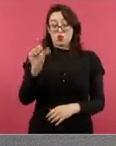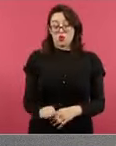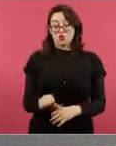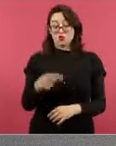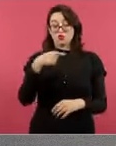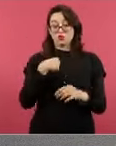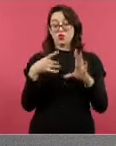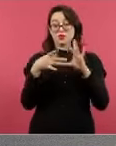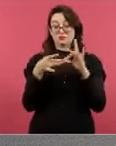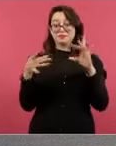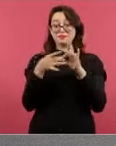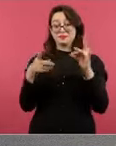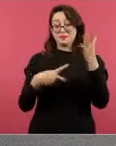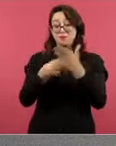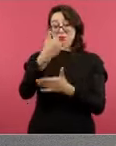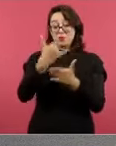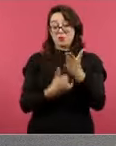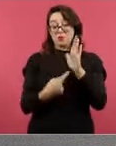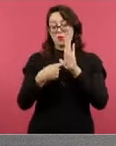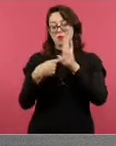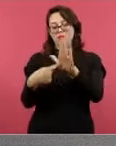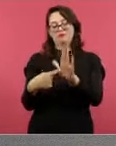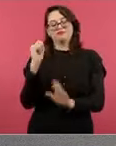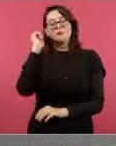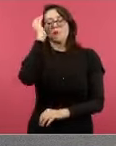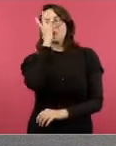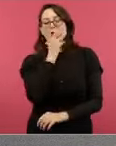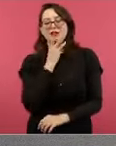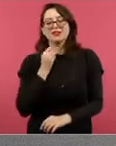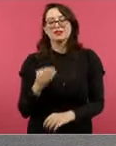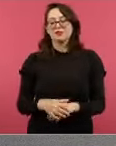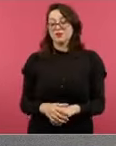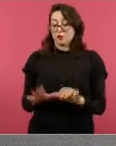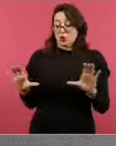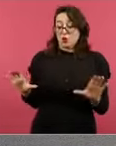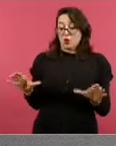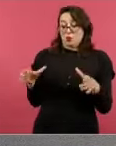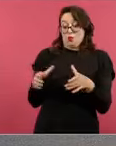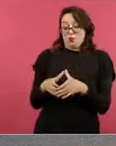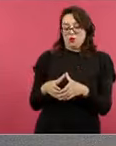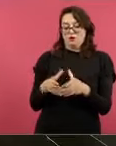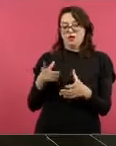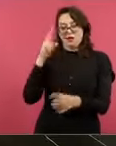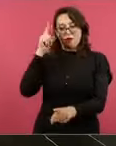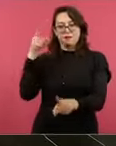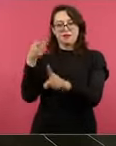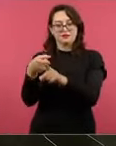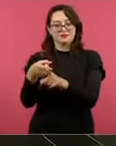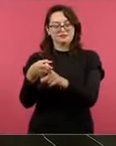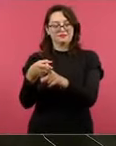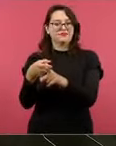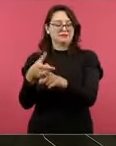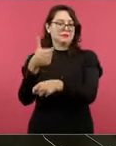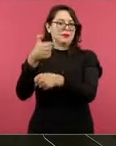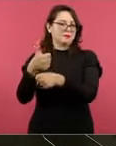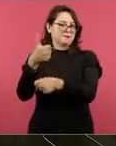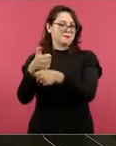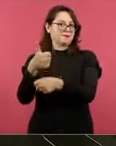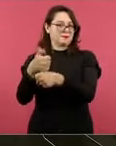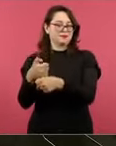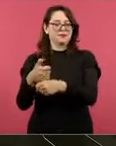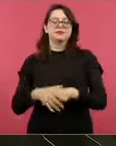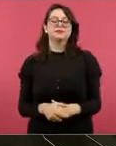sobre un proyecto comunitario que se realizó para 6º grado. Este